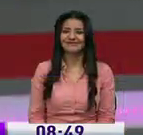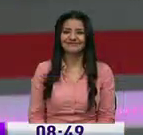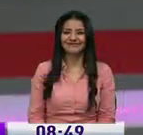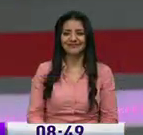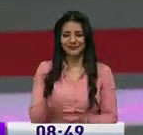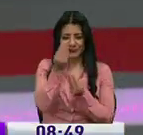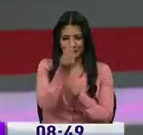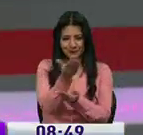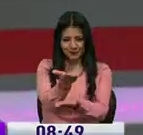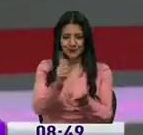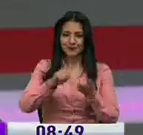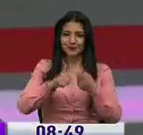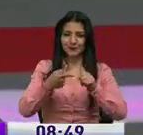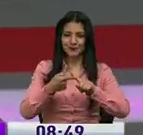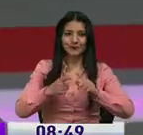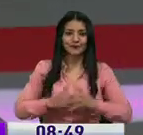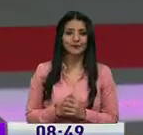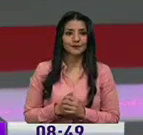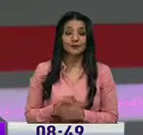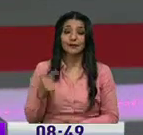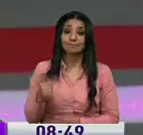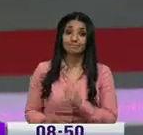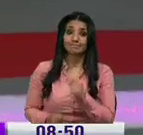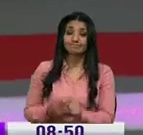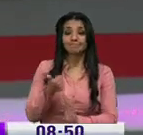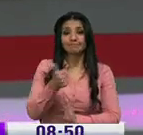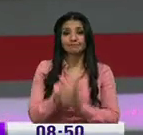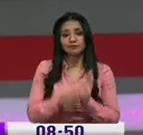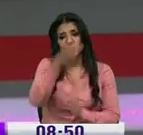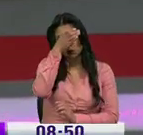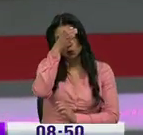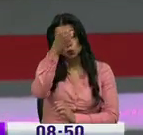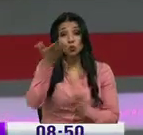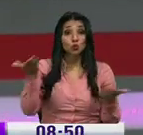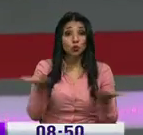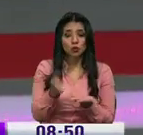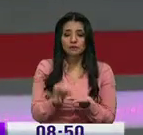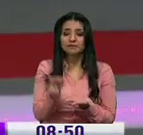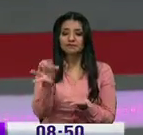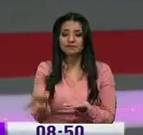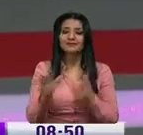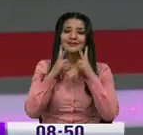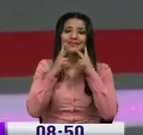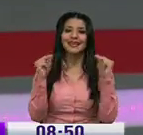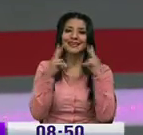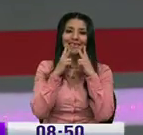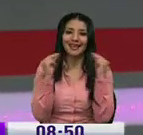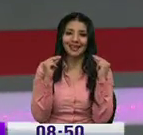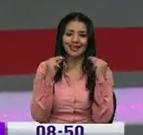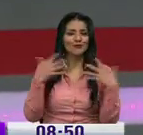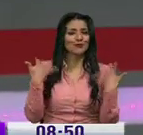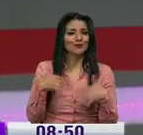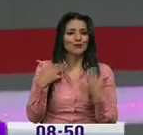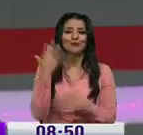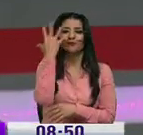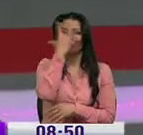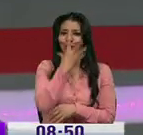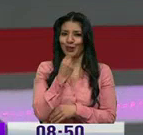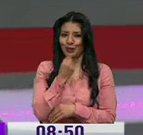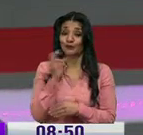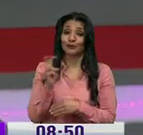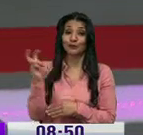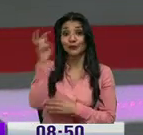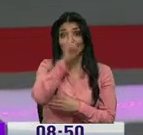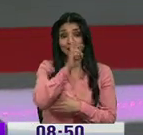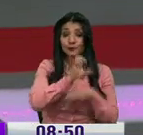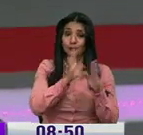Quiero contarles, amigos queridos, la tradición, el arte, la cultura que tiene el Cantón Tena. Ellos nos ofrecen a nosotros los turistas